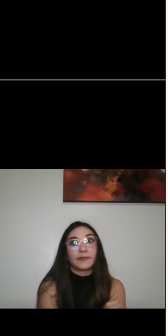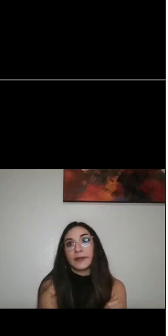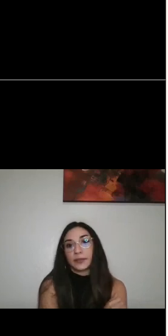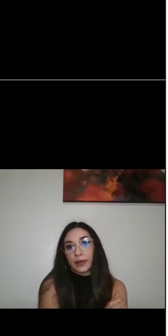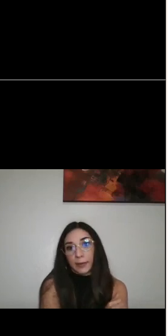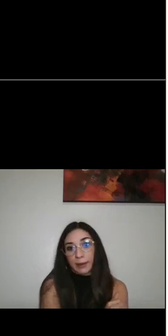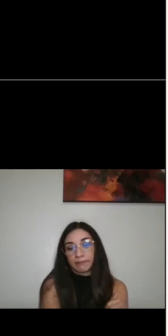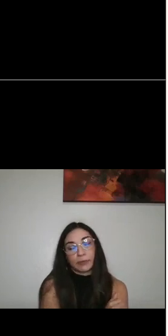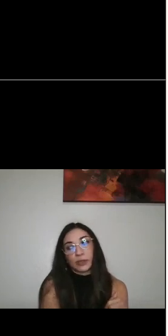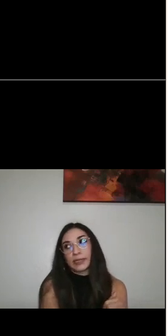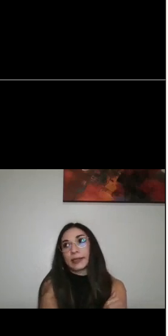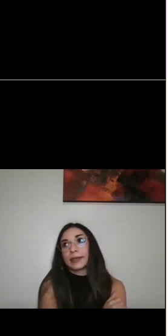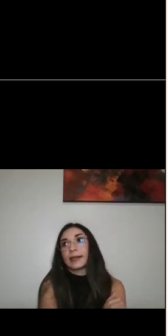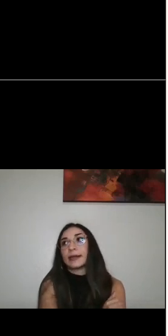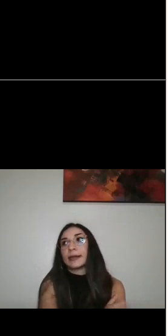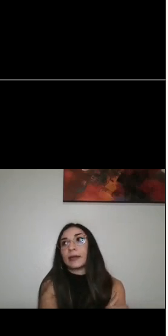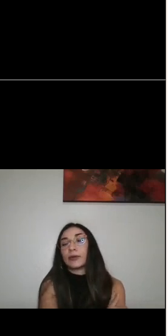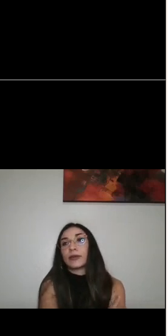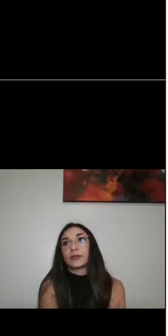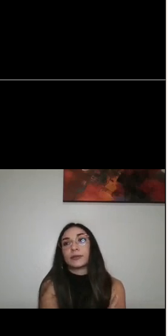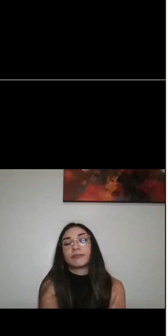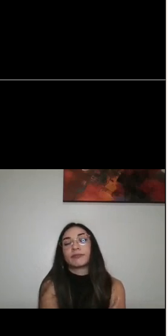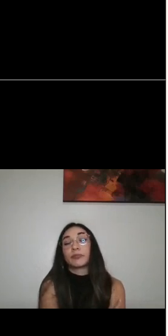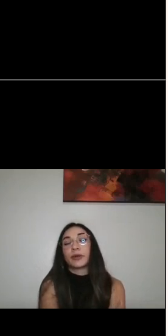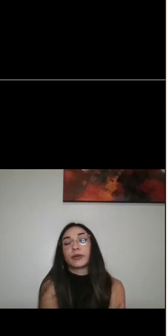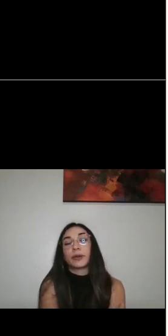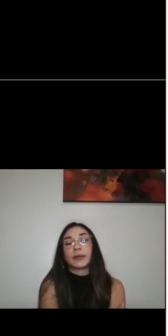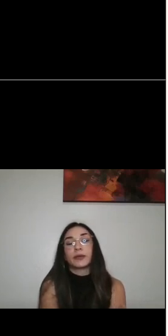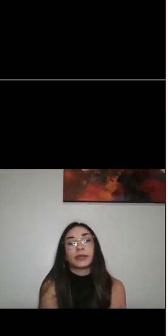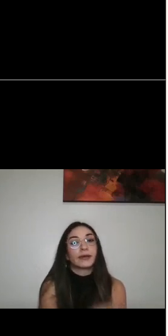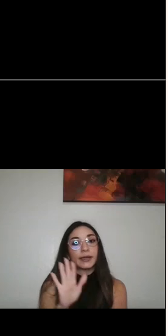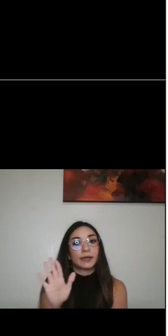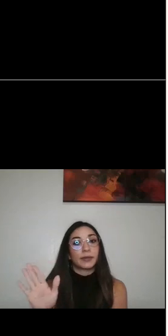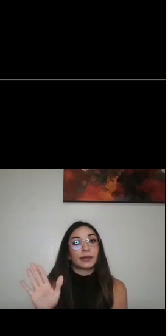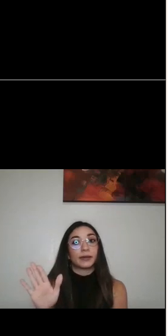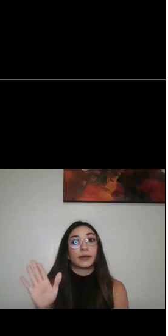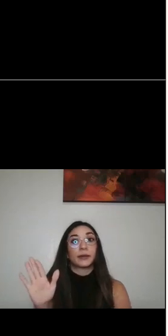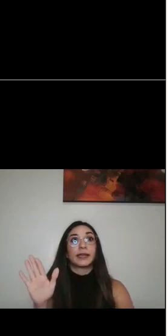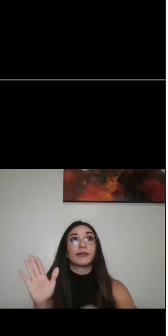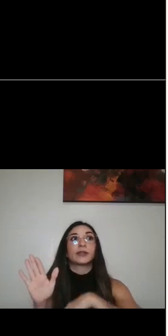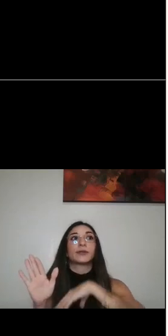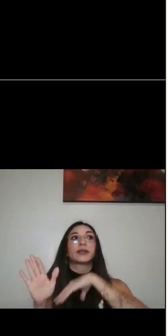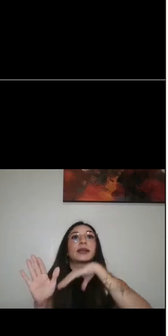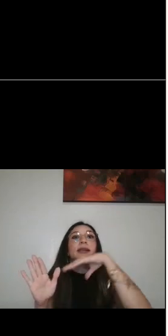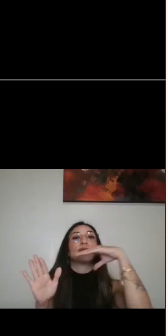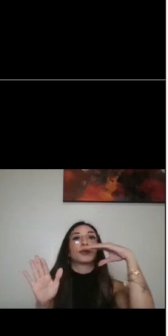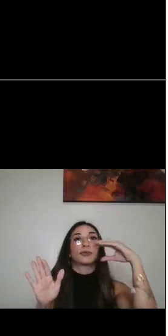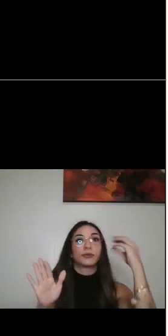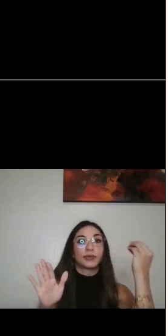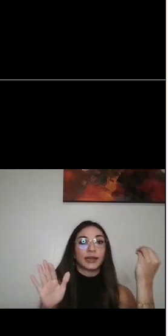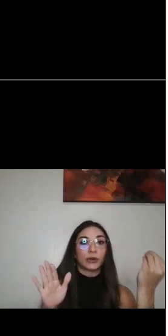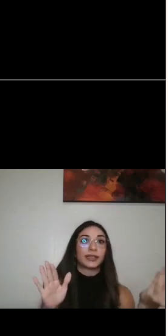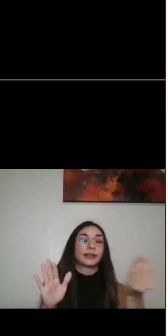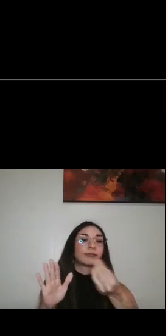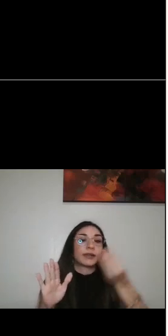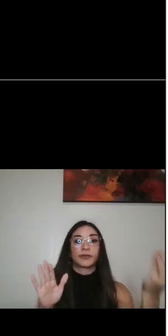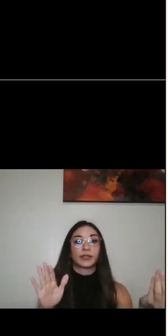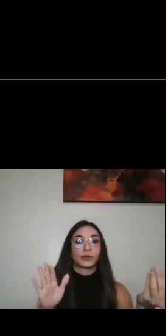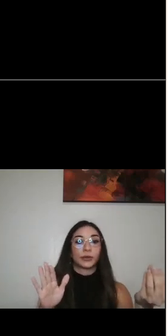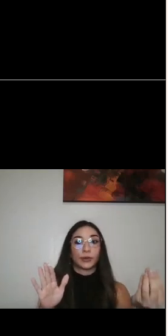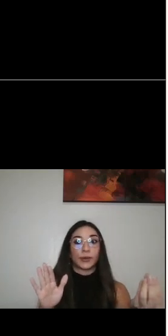alguna infección en la mamá. Entonces ya tenía una pérdida auditiva ahí ya permanente. Y resulta que le dio una otitis,